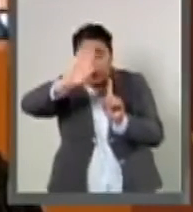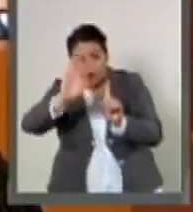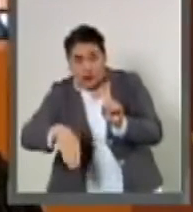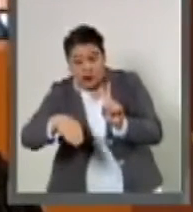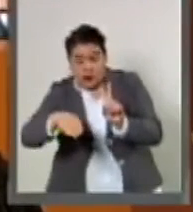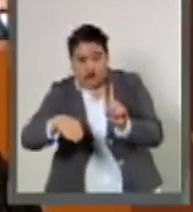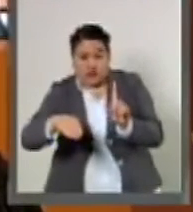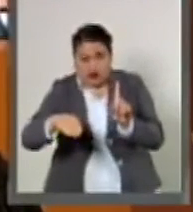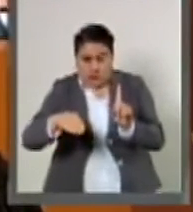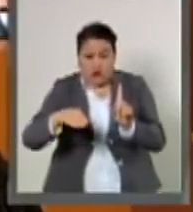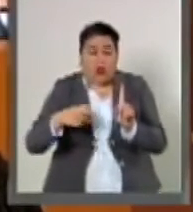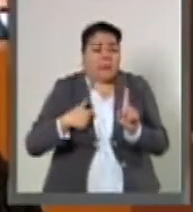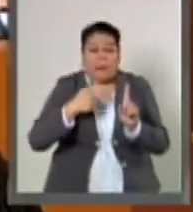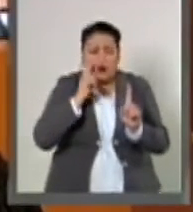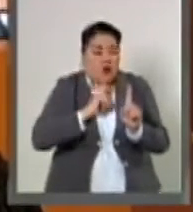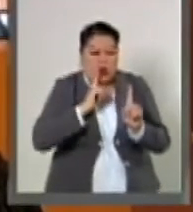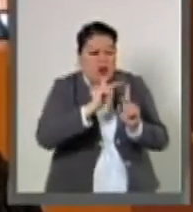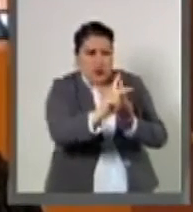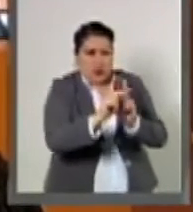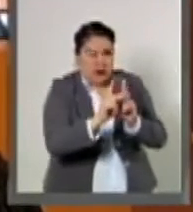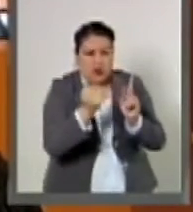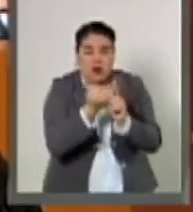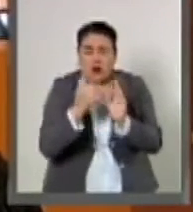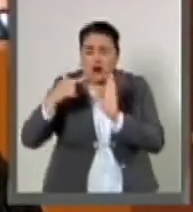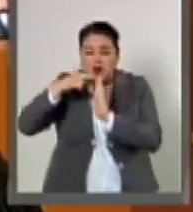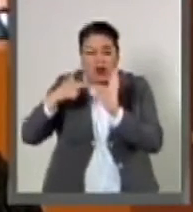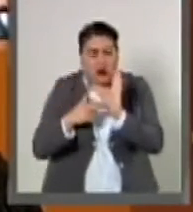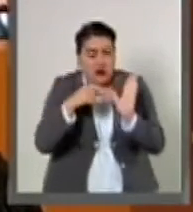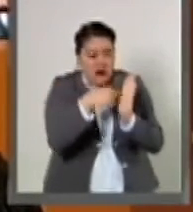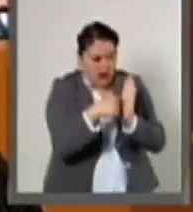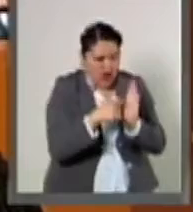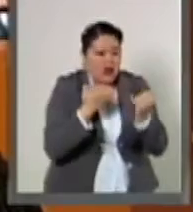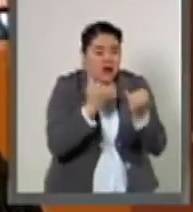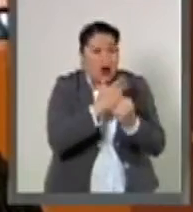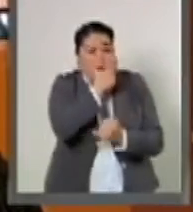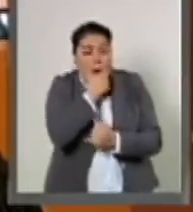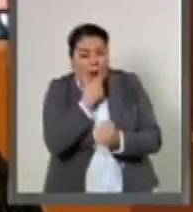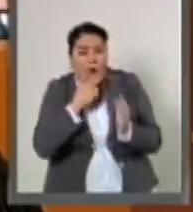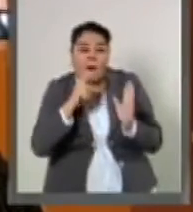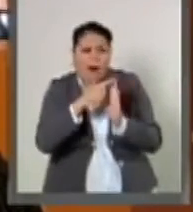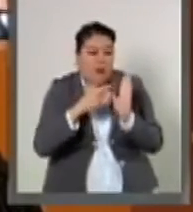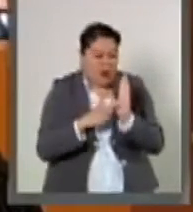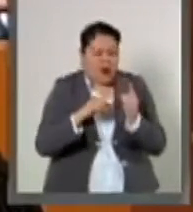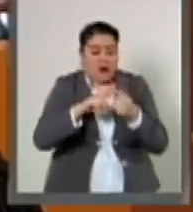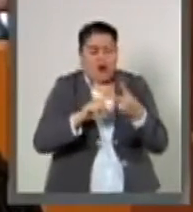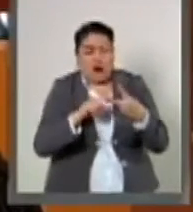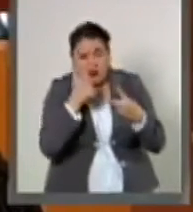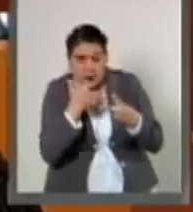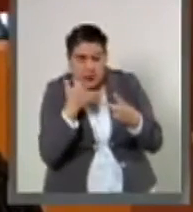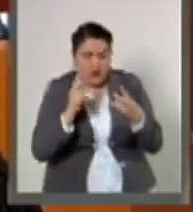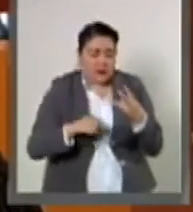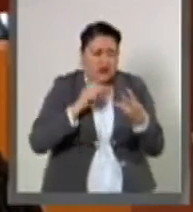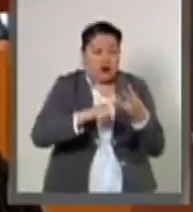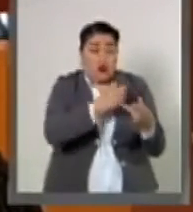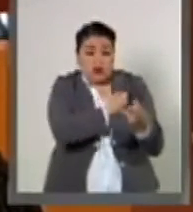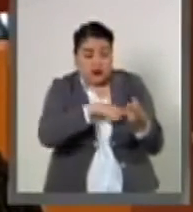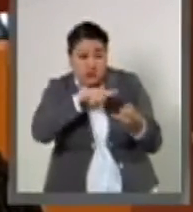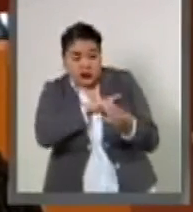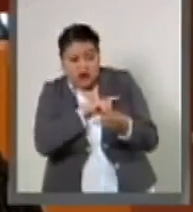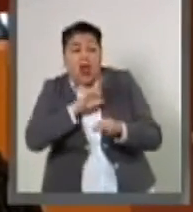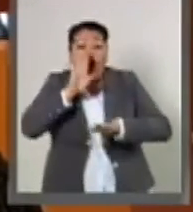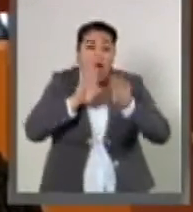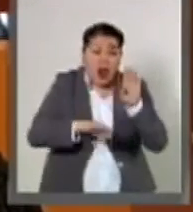las mujeres, requisitos distintos basados en su sexo, condición económica y de salud